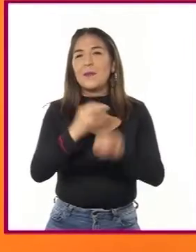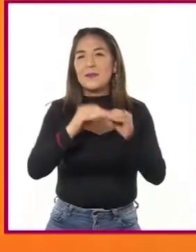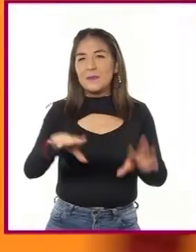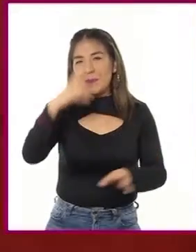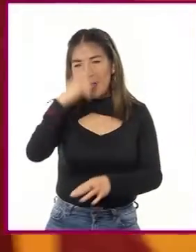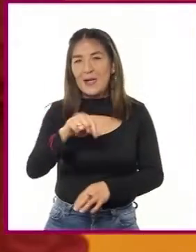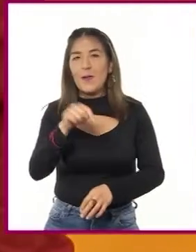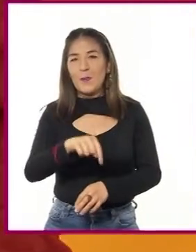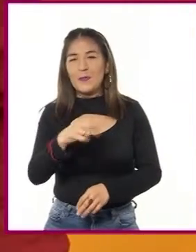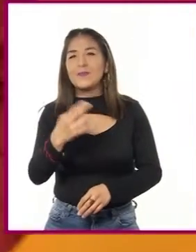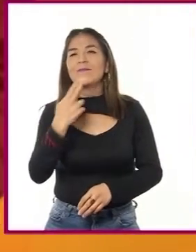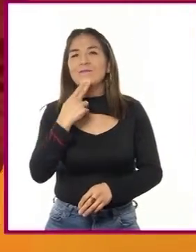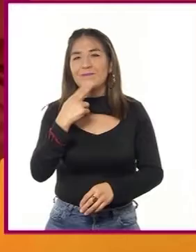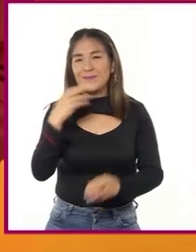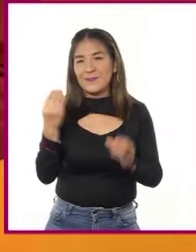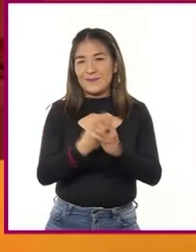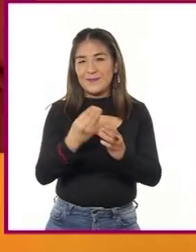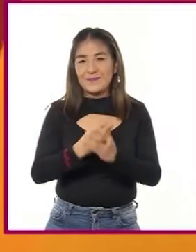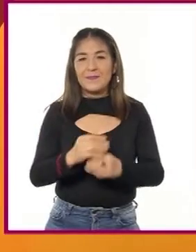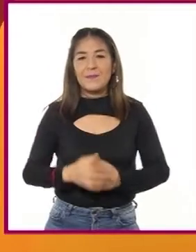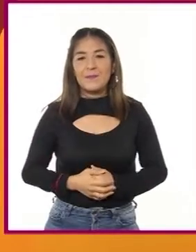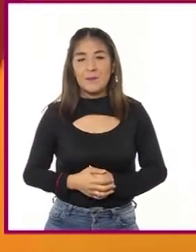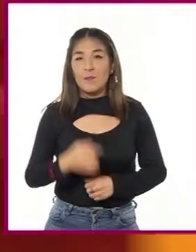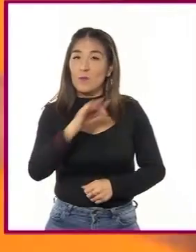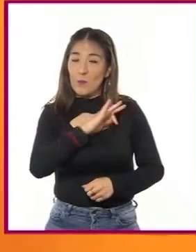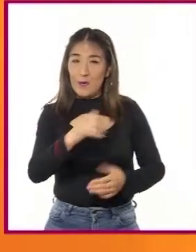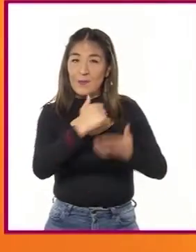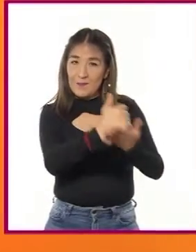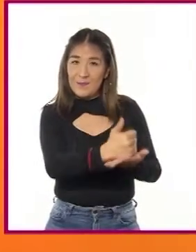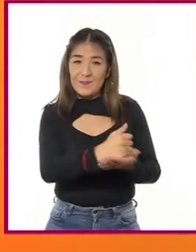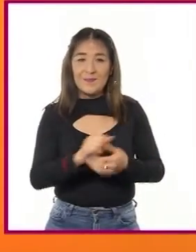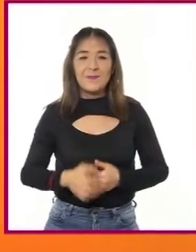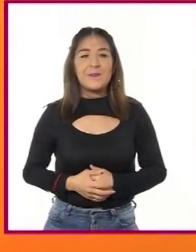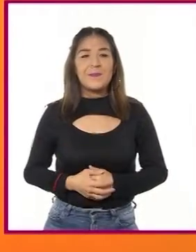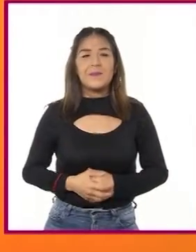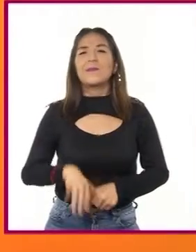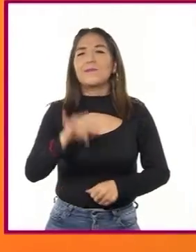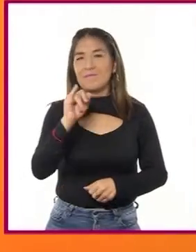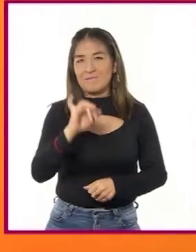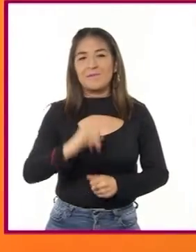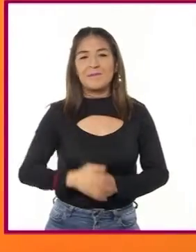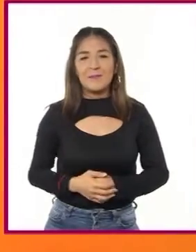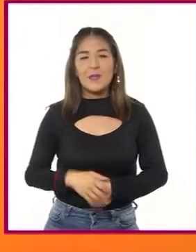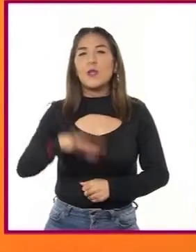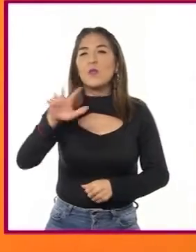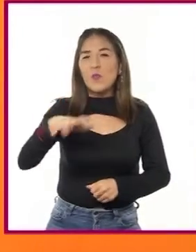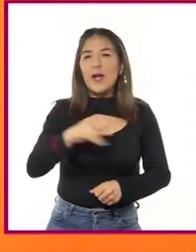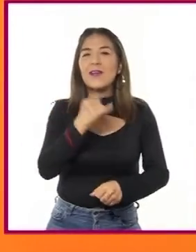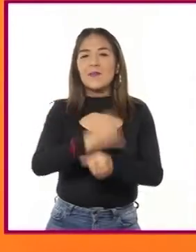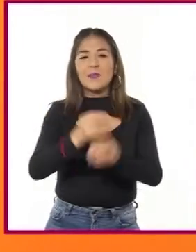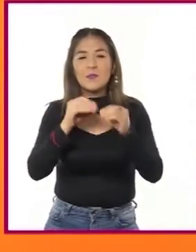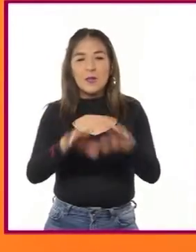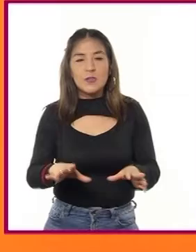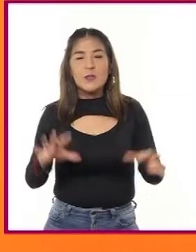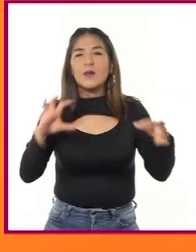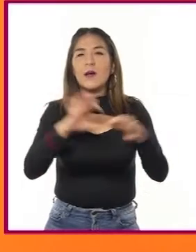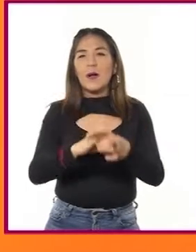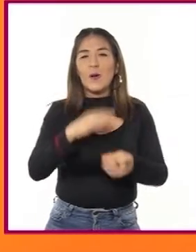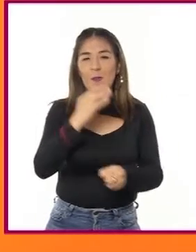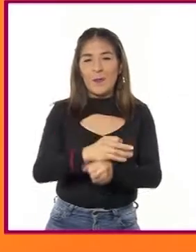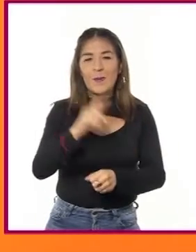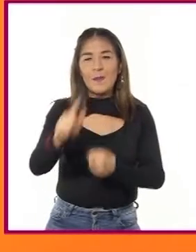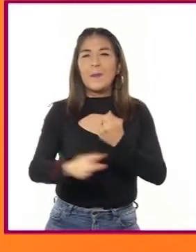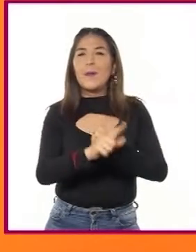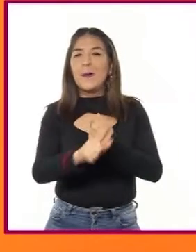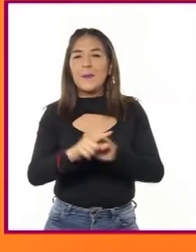esta sesión. ¿Puedo colaborar en algo? Claro, busquemos información relacionada con nuestro problema a